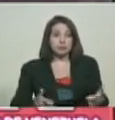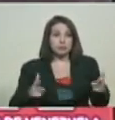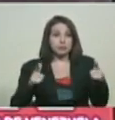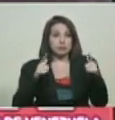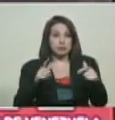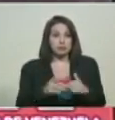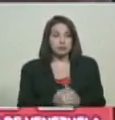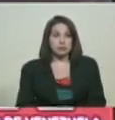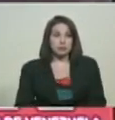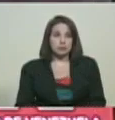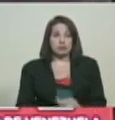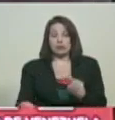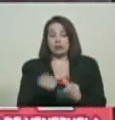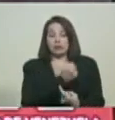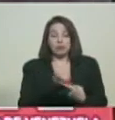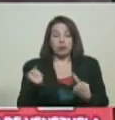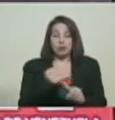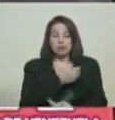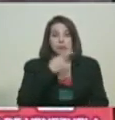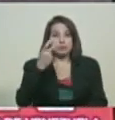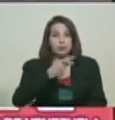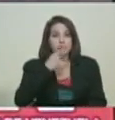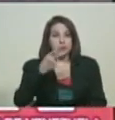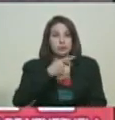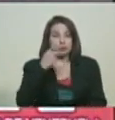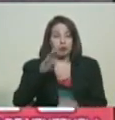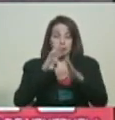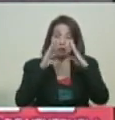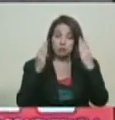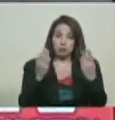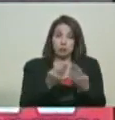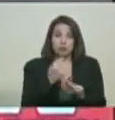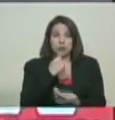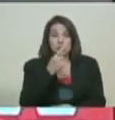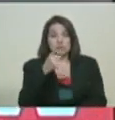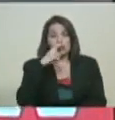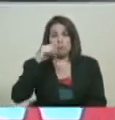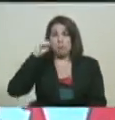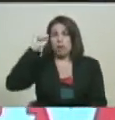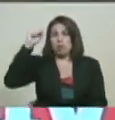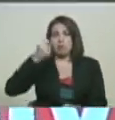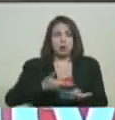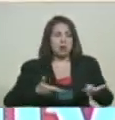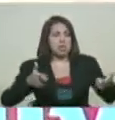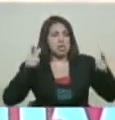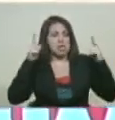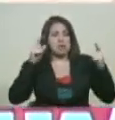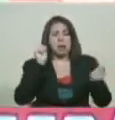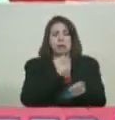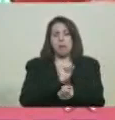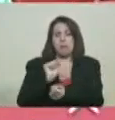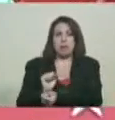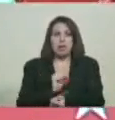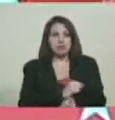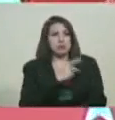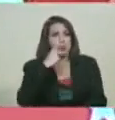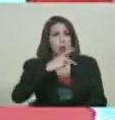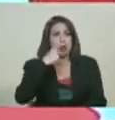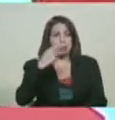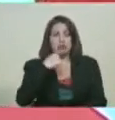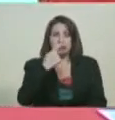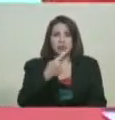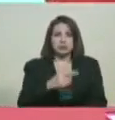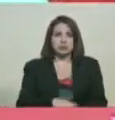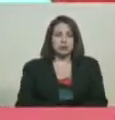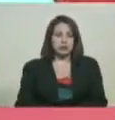involucrados en violencia política en el mundo dice maduro son sueltas los presos políticos dice en el mundo todos los